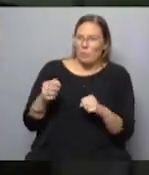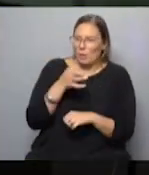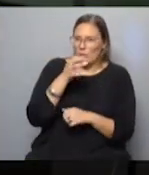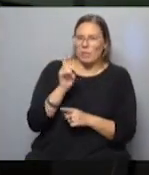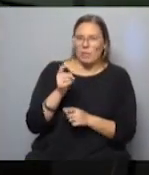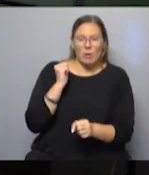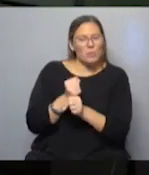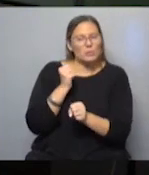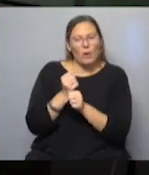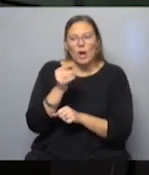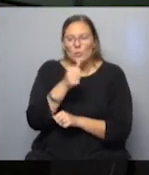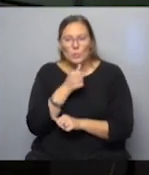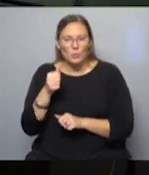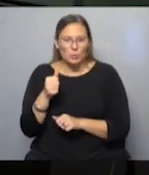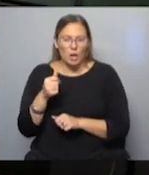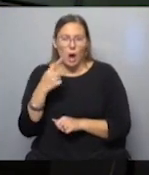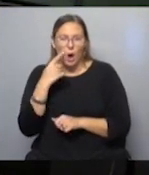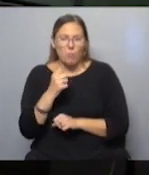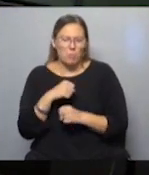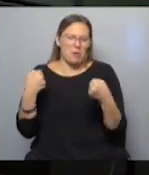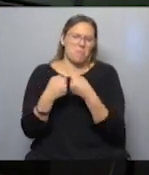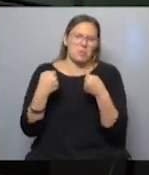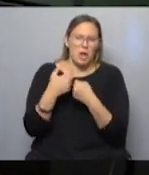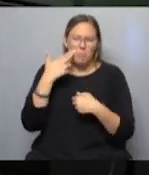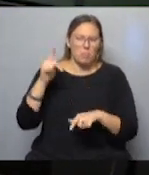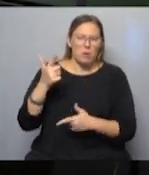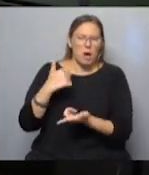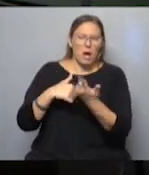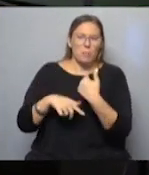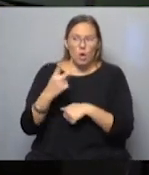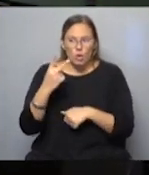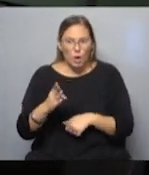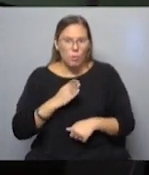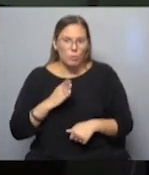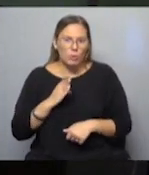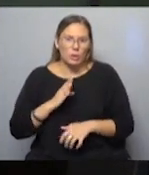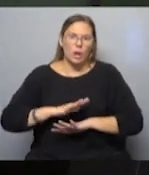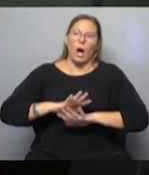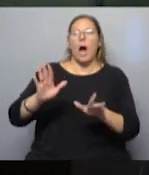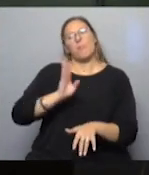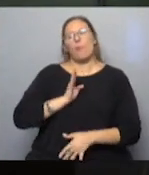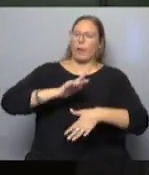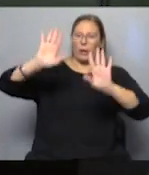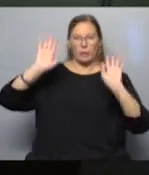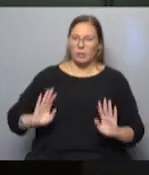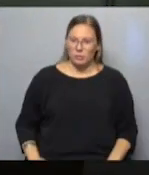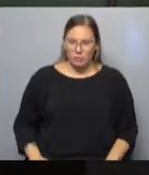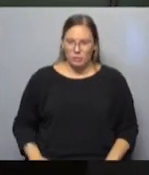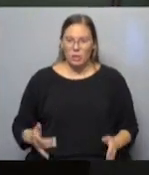que laburar eso tenemos los valores se pueden pelear no pasa nada pues en peleando mujeres son mujeres